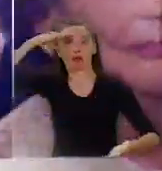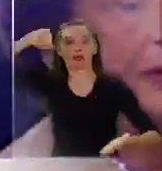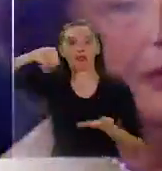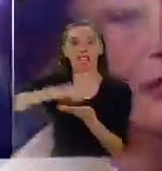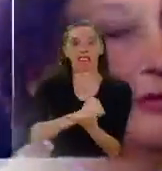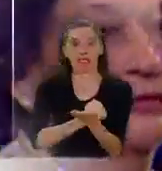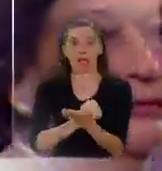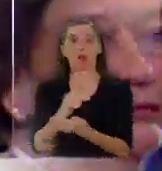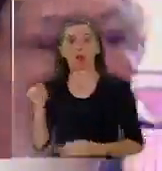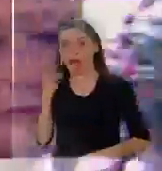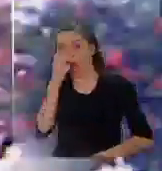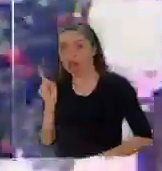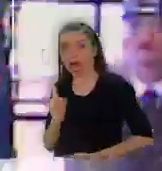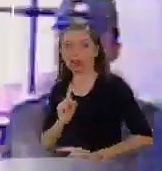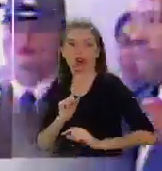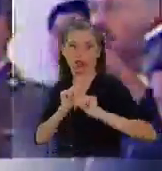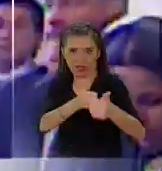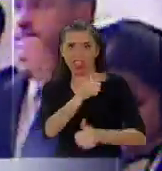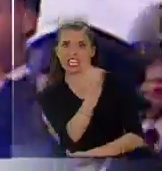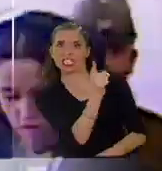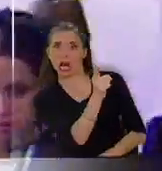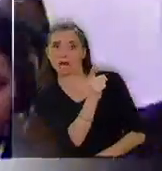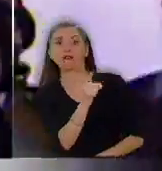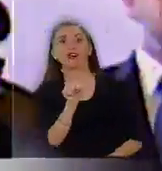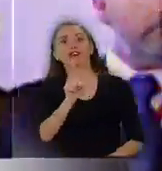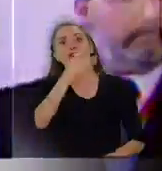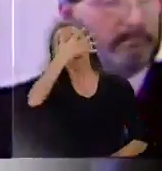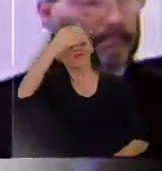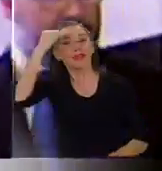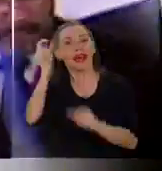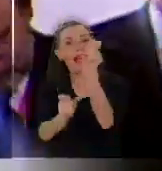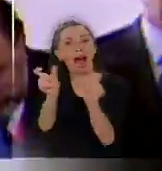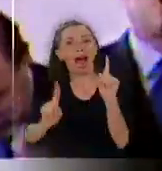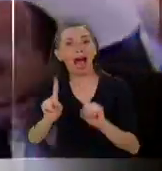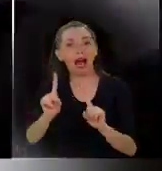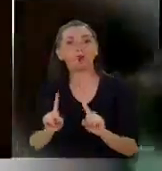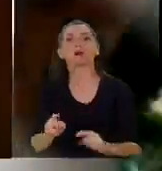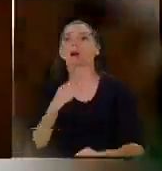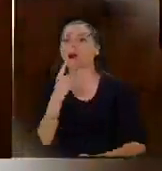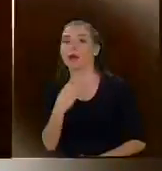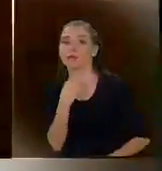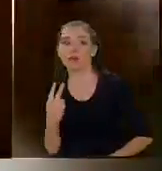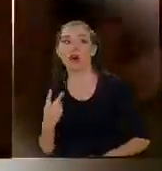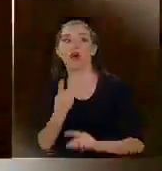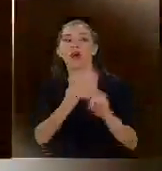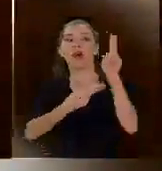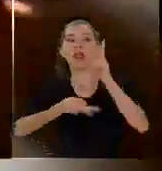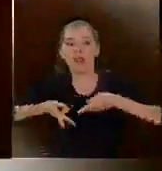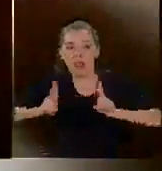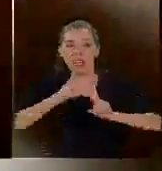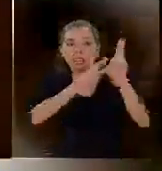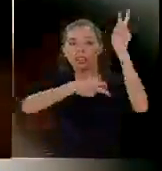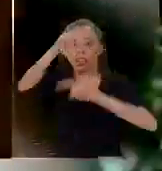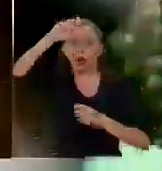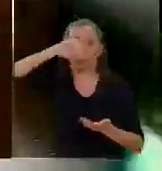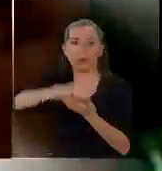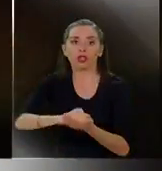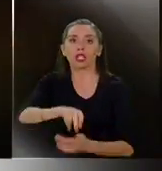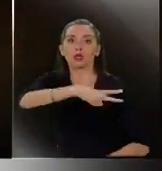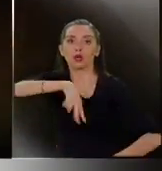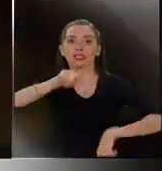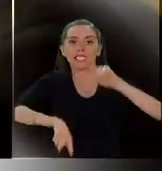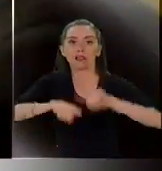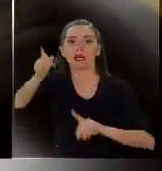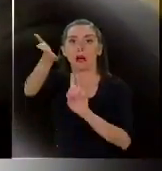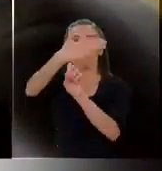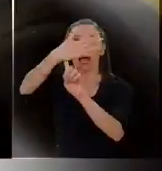Lagos desafió, algo que tal vez hoy día no todos recuerden. De nuestro derecho a protestar en nuestra tierra y nuestra patria. La patria es de